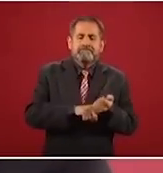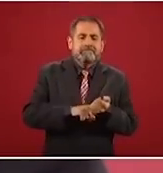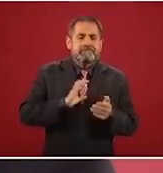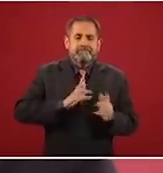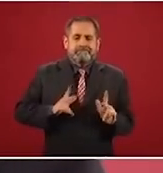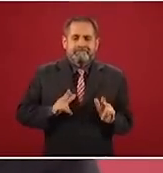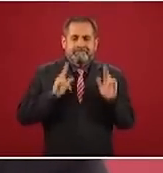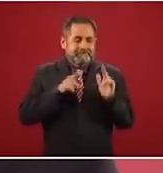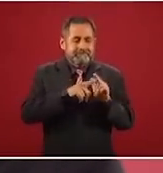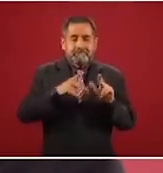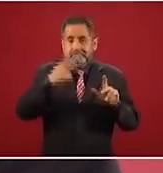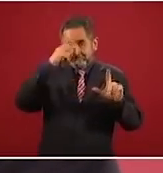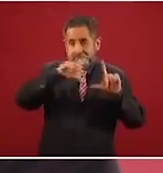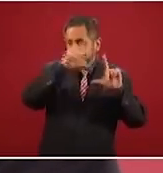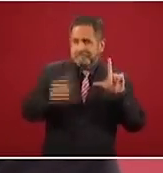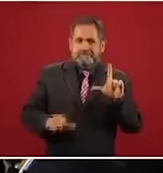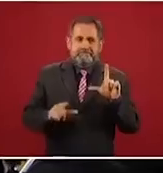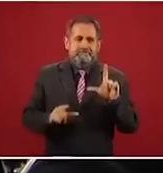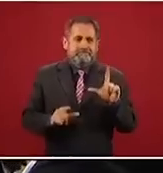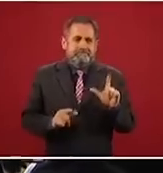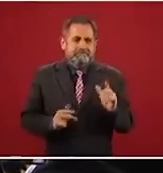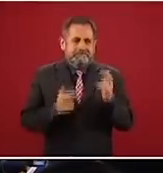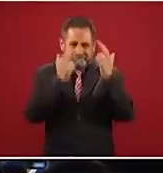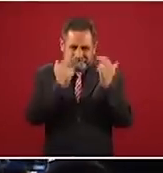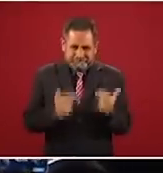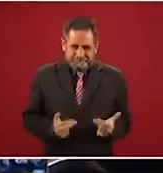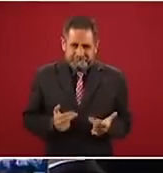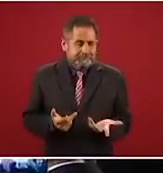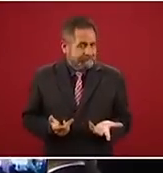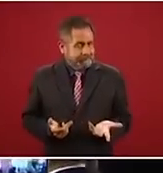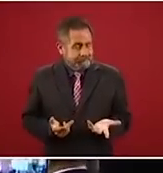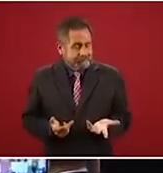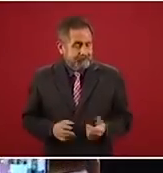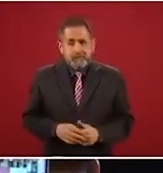que estaba acabando a México. Miren cómo no va a ser